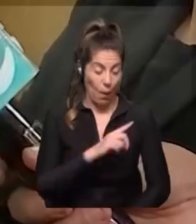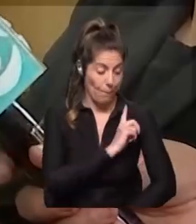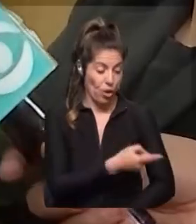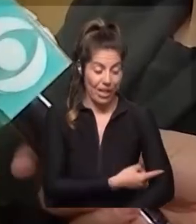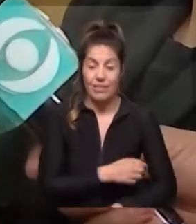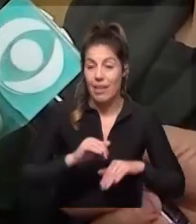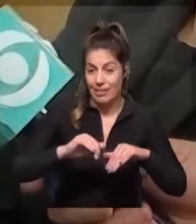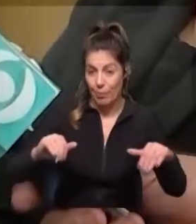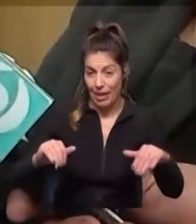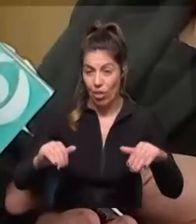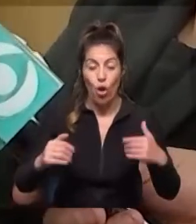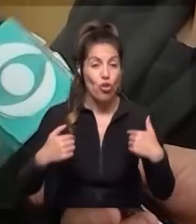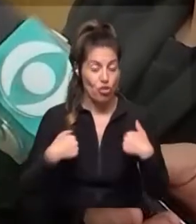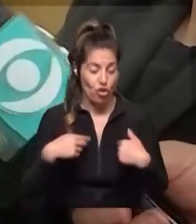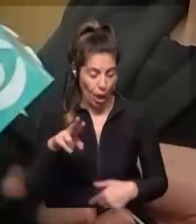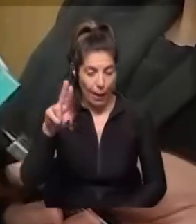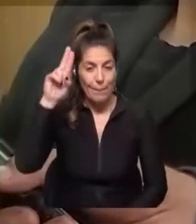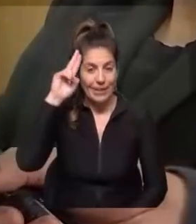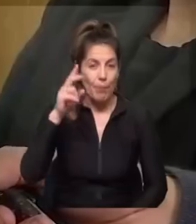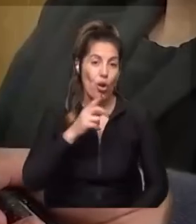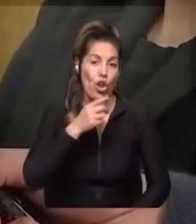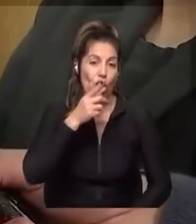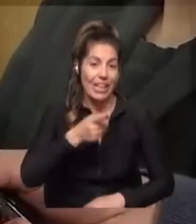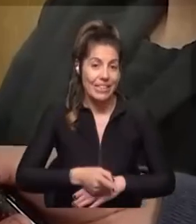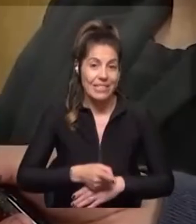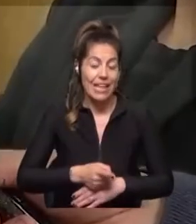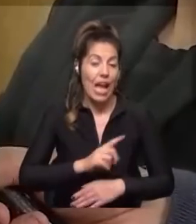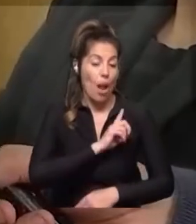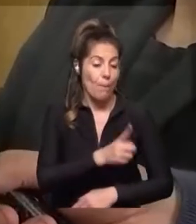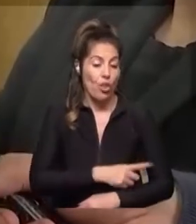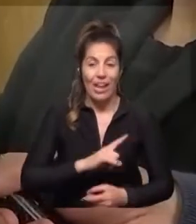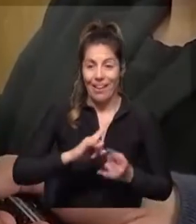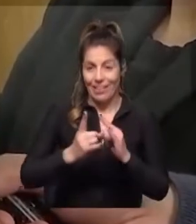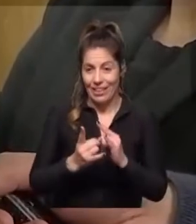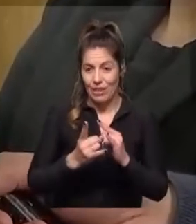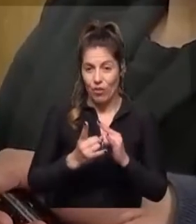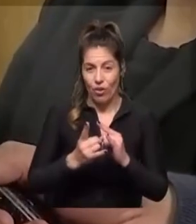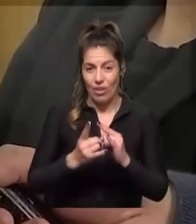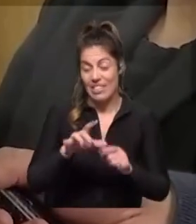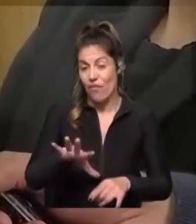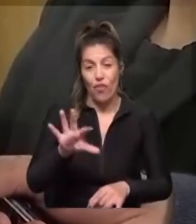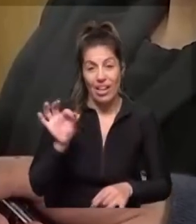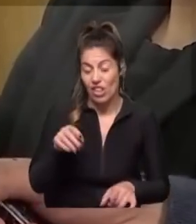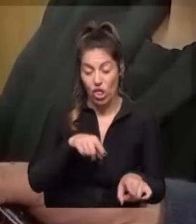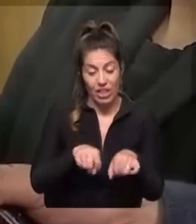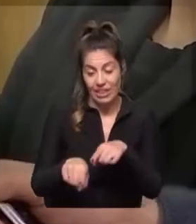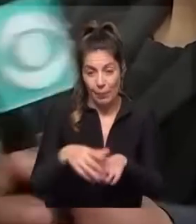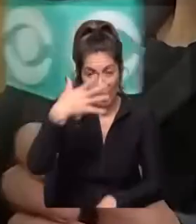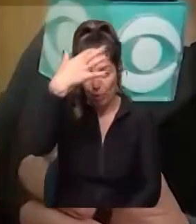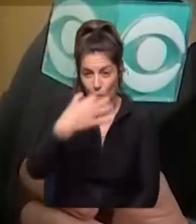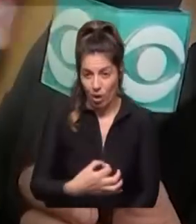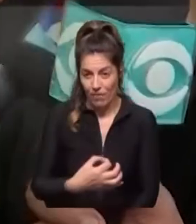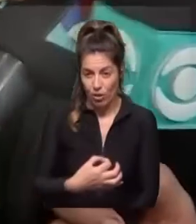independientes tenemos que respetar lo que dice el poder legislativo que es el poder legislativo fue elegido directamente por el pueblo